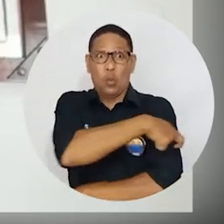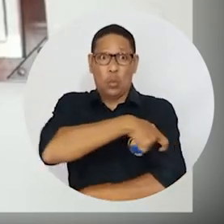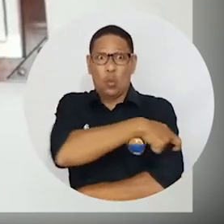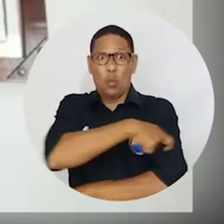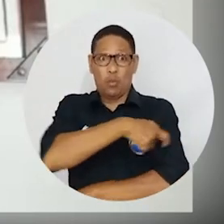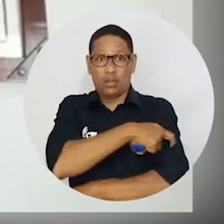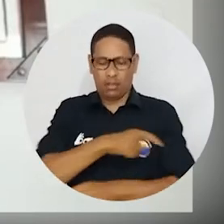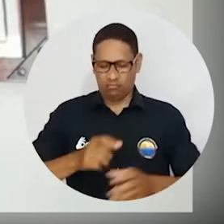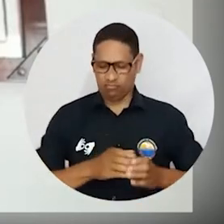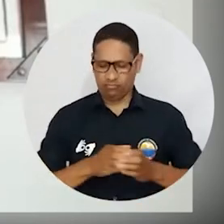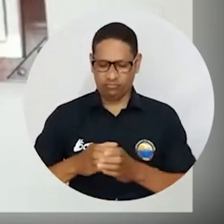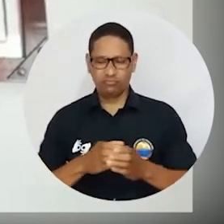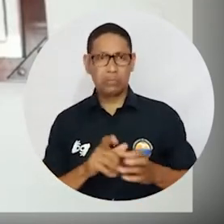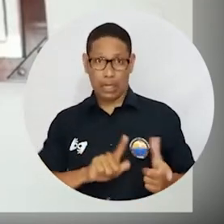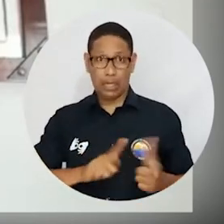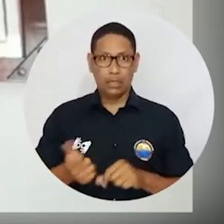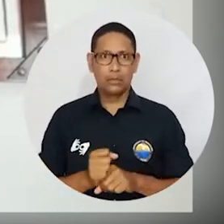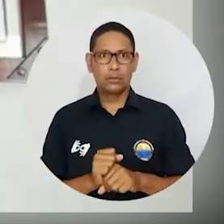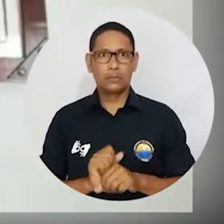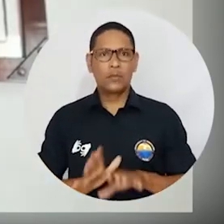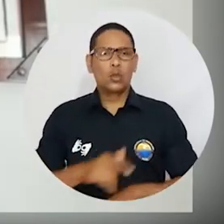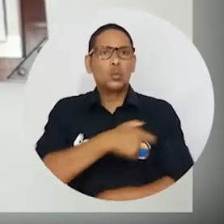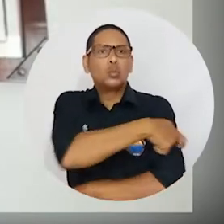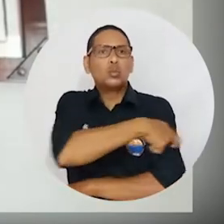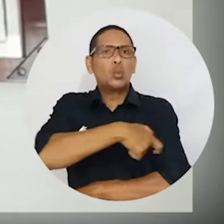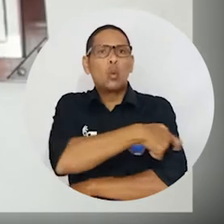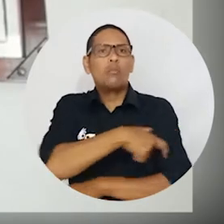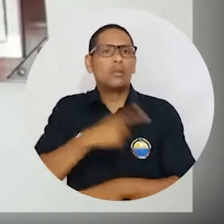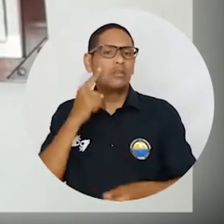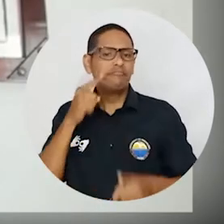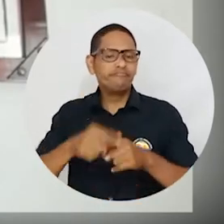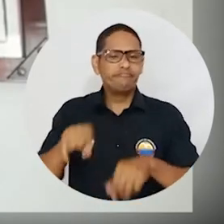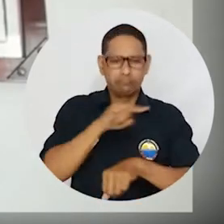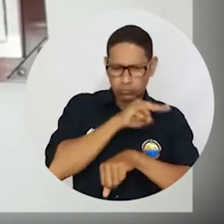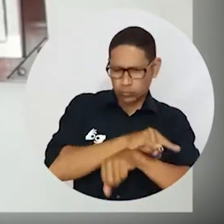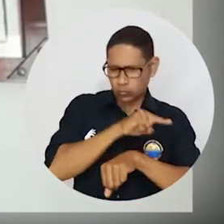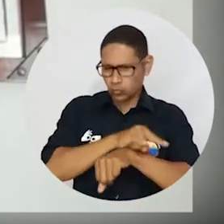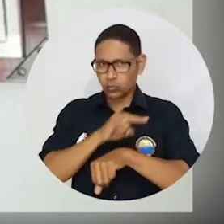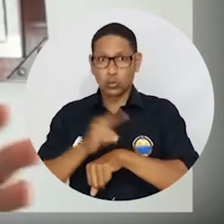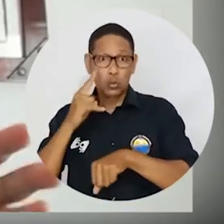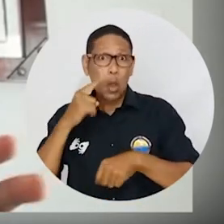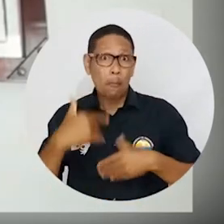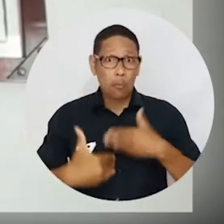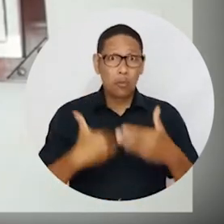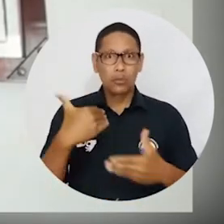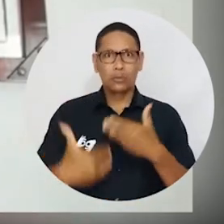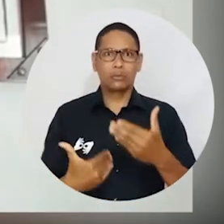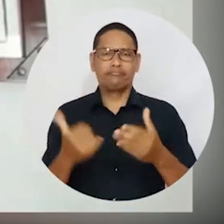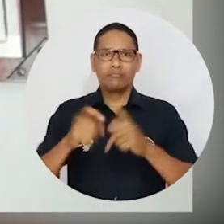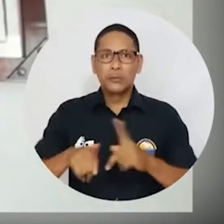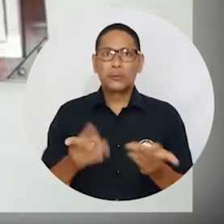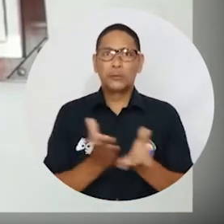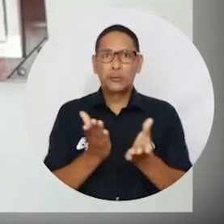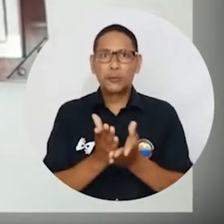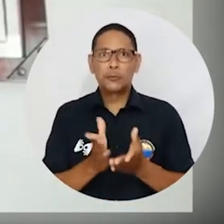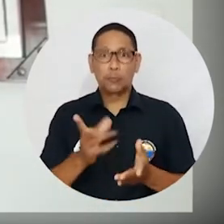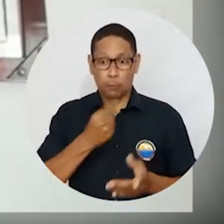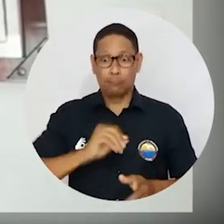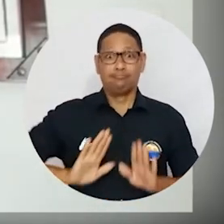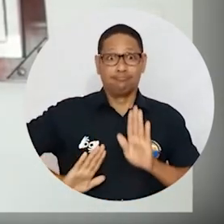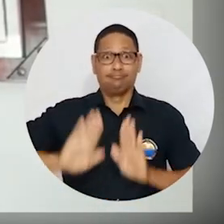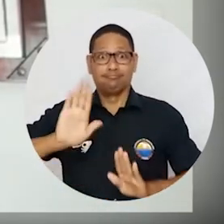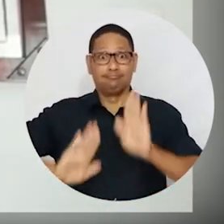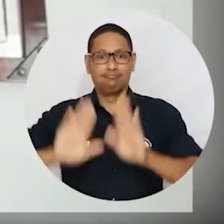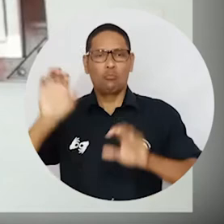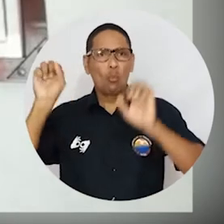comité para, digamos, un comité veedor de todo el proceso, donde los estudiantes vamos a tener